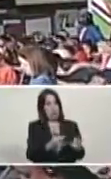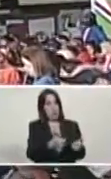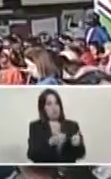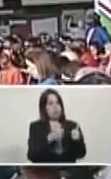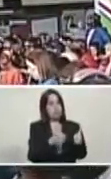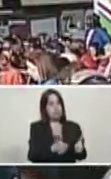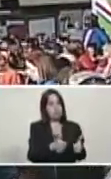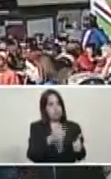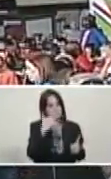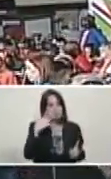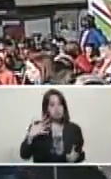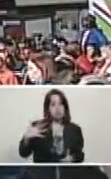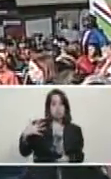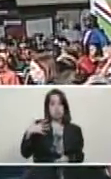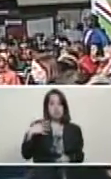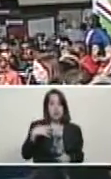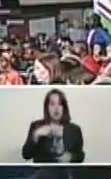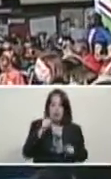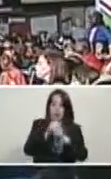revolución bolivariana